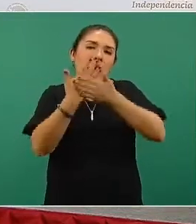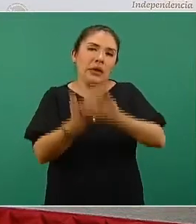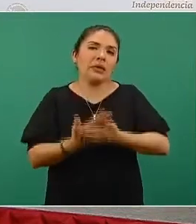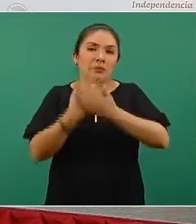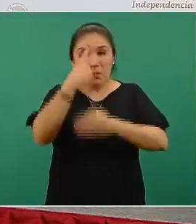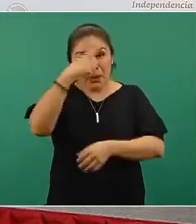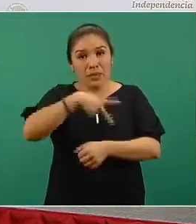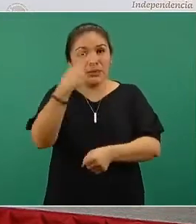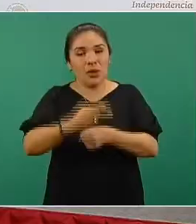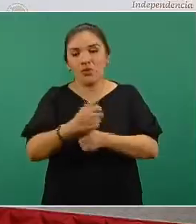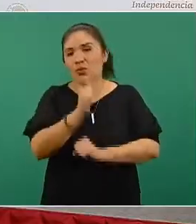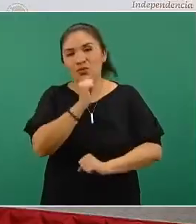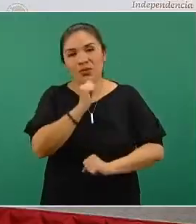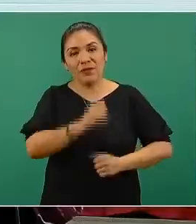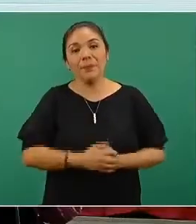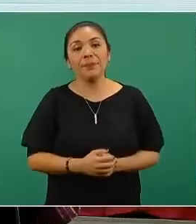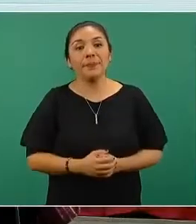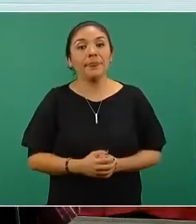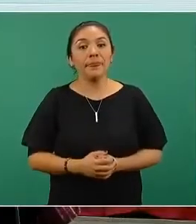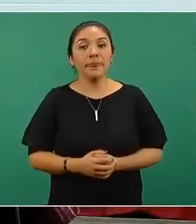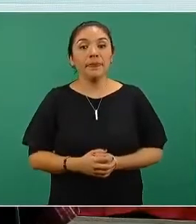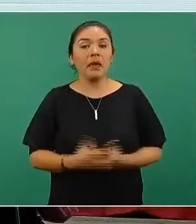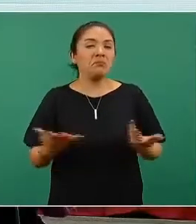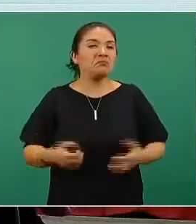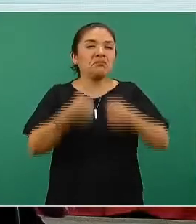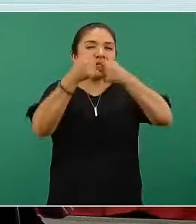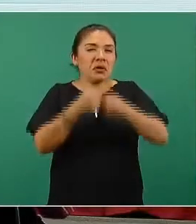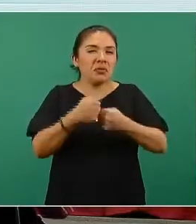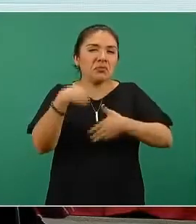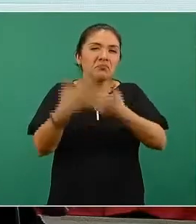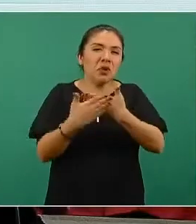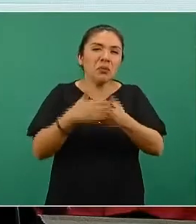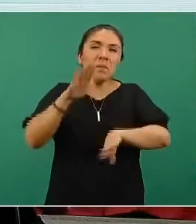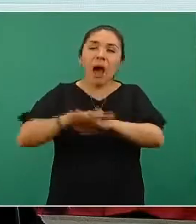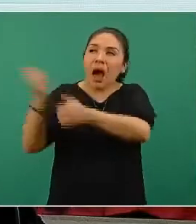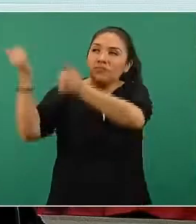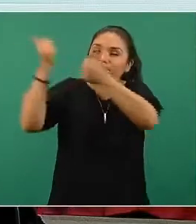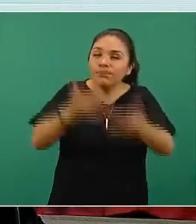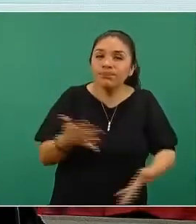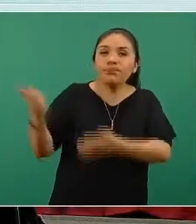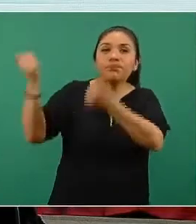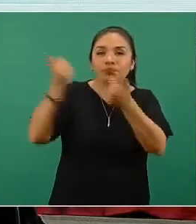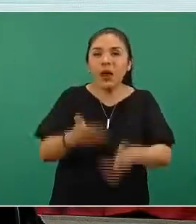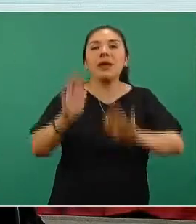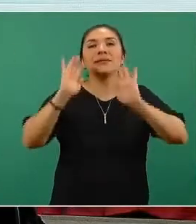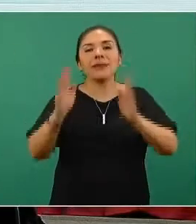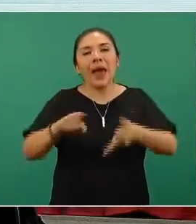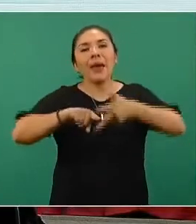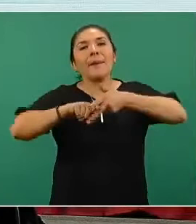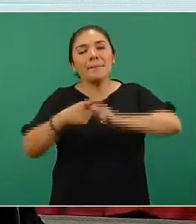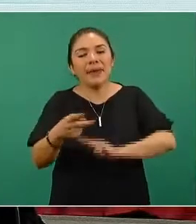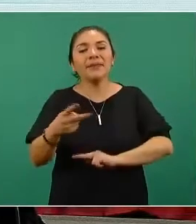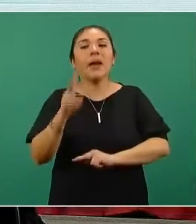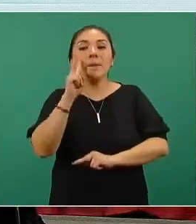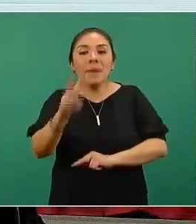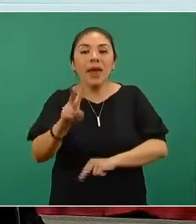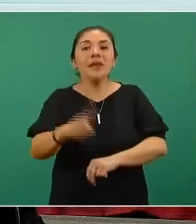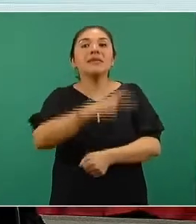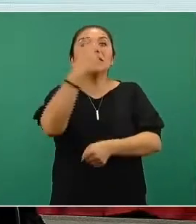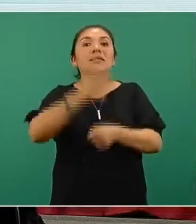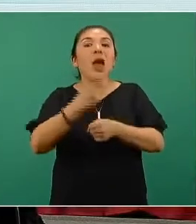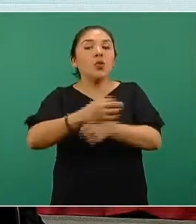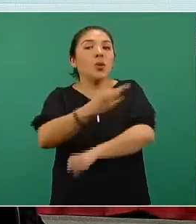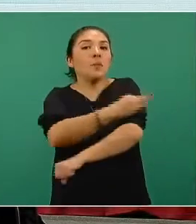su segunda dosis, ¿no? Seguramente en los próximos embarques ya empezaremos a ver números de